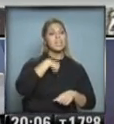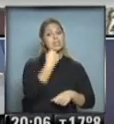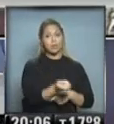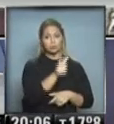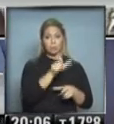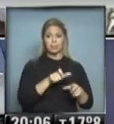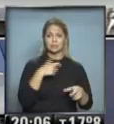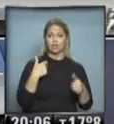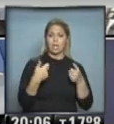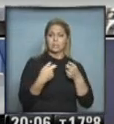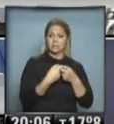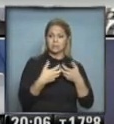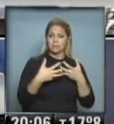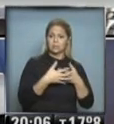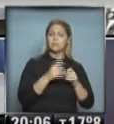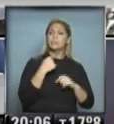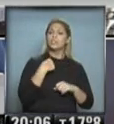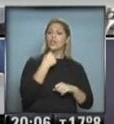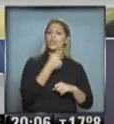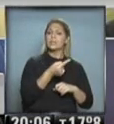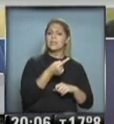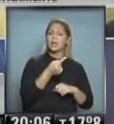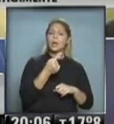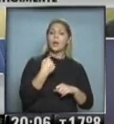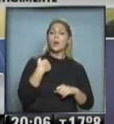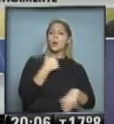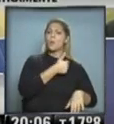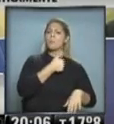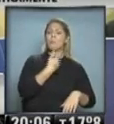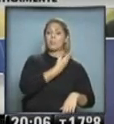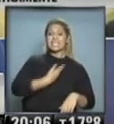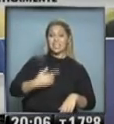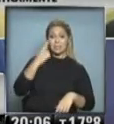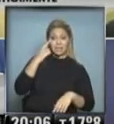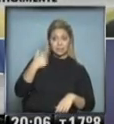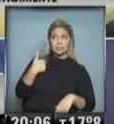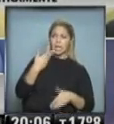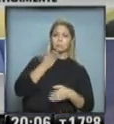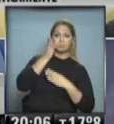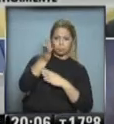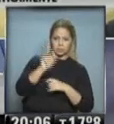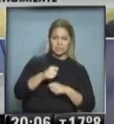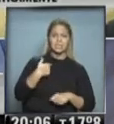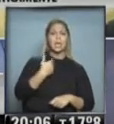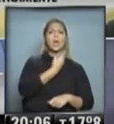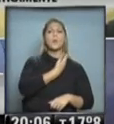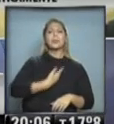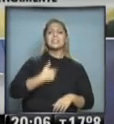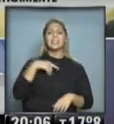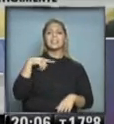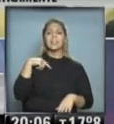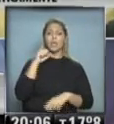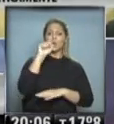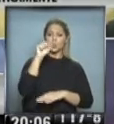decía, el presidente de China me recibe, nos recibe. Presidente de Rusia, algunos